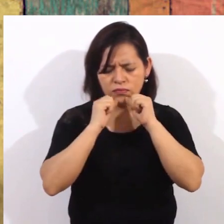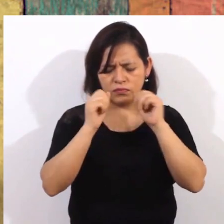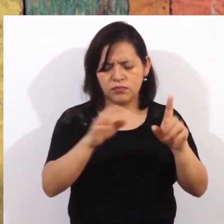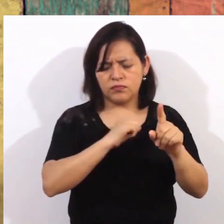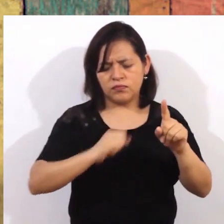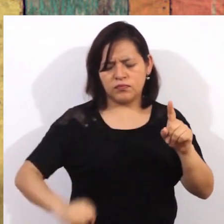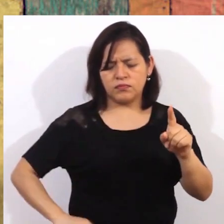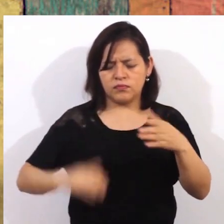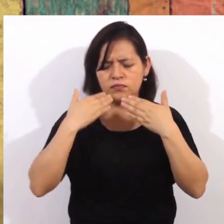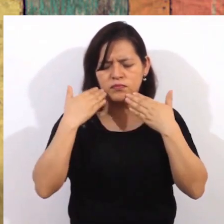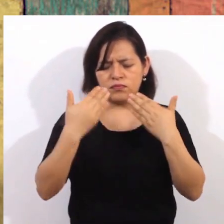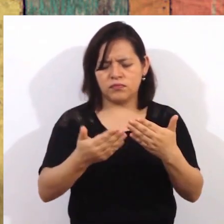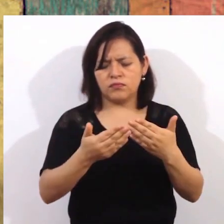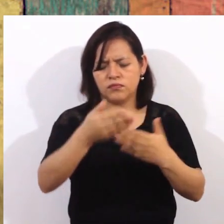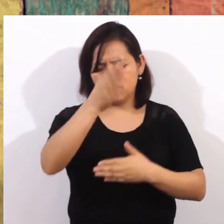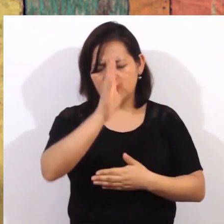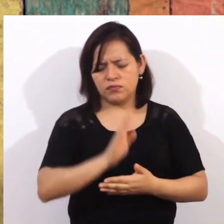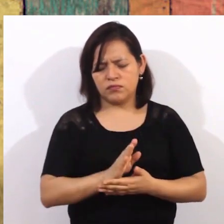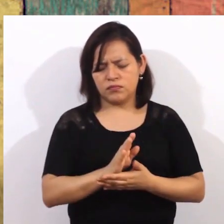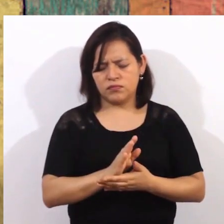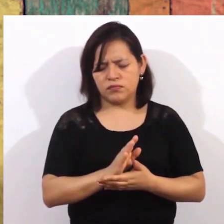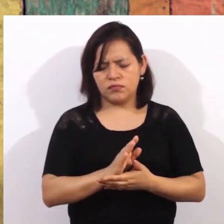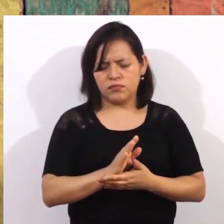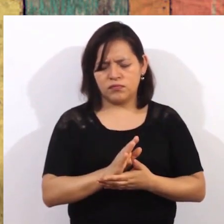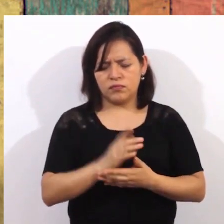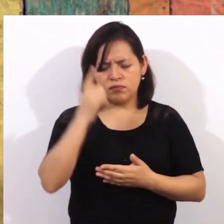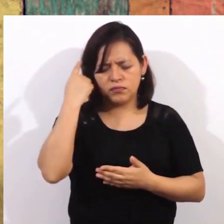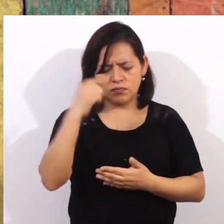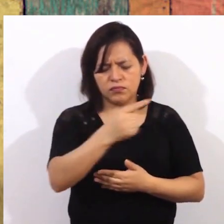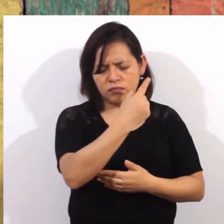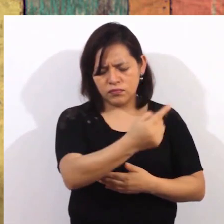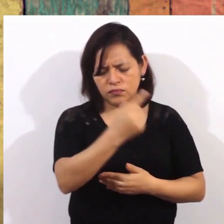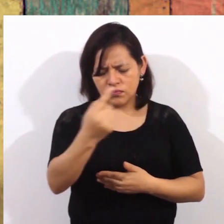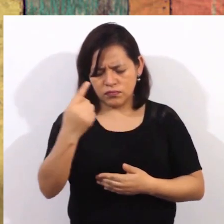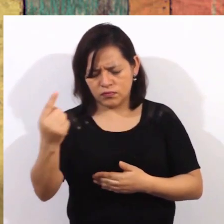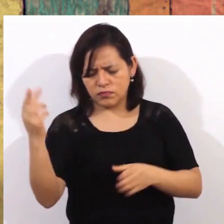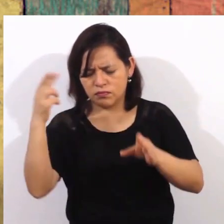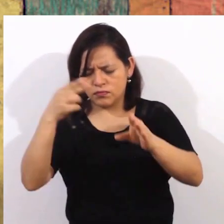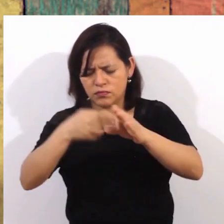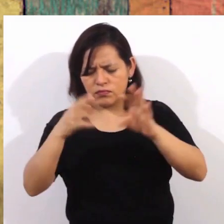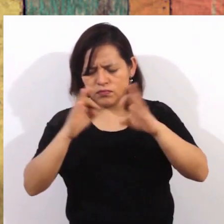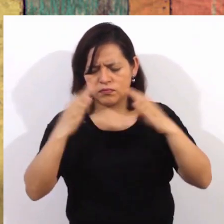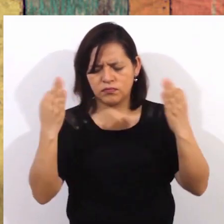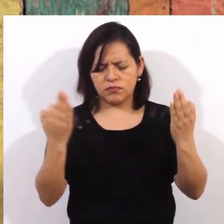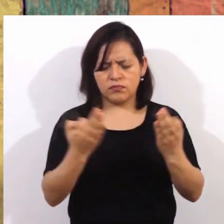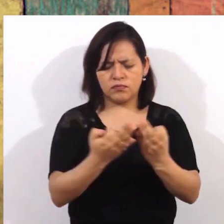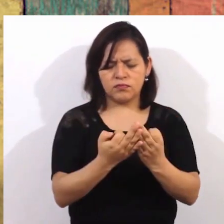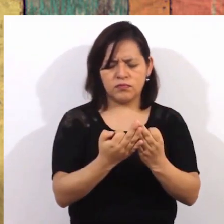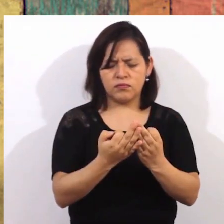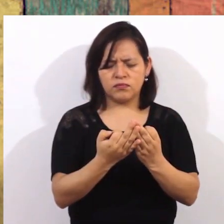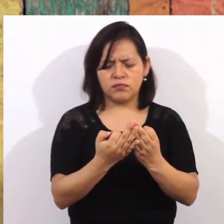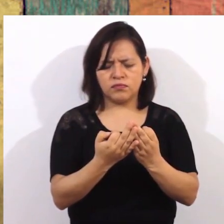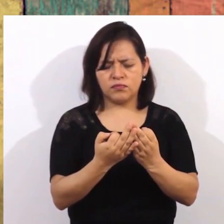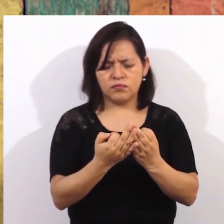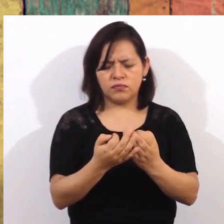Señor, y agradecimiento, Dios, por cada uno que integra nuestra familia, Señor.